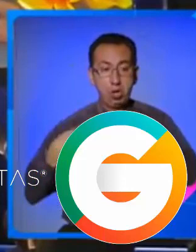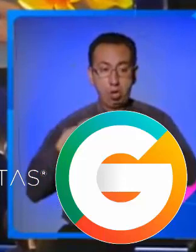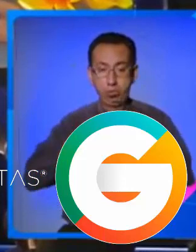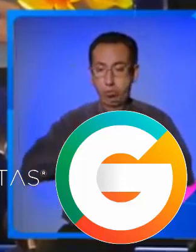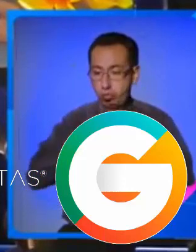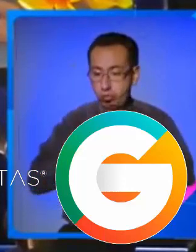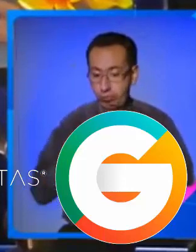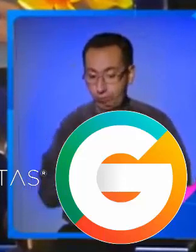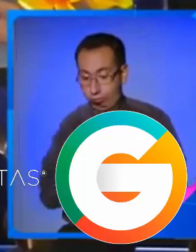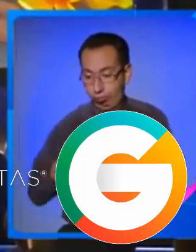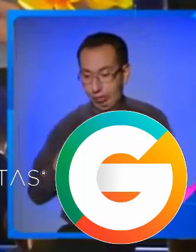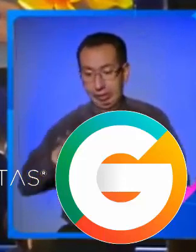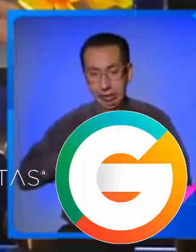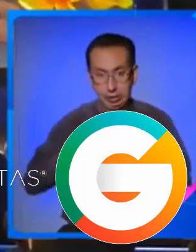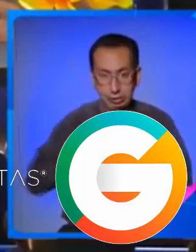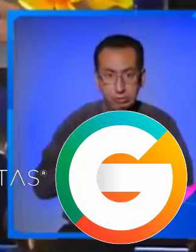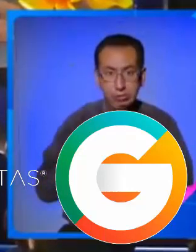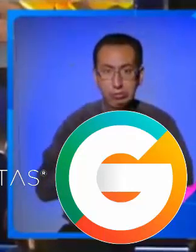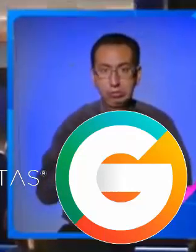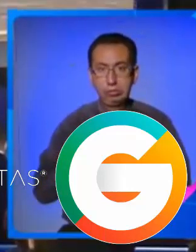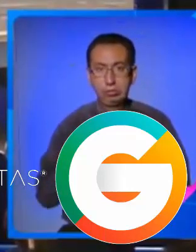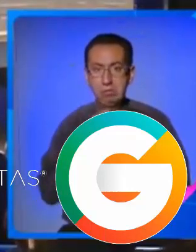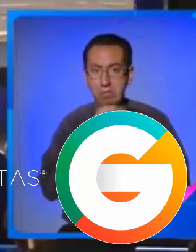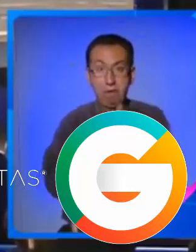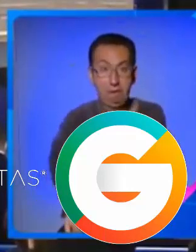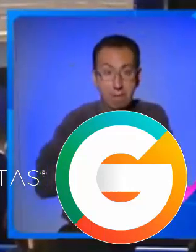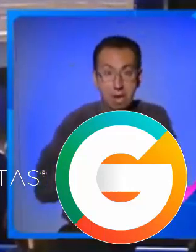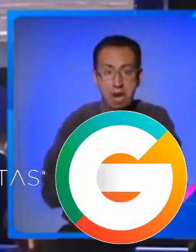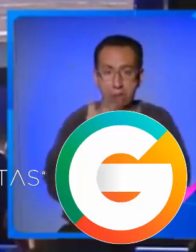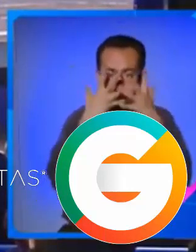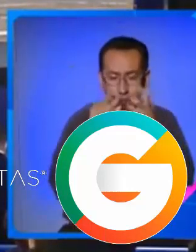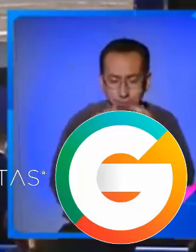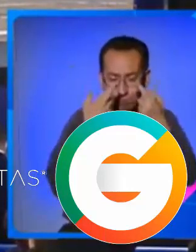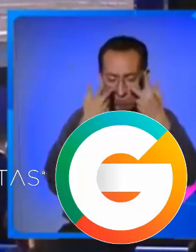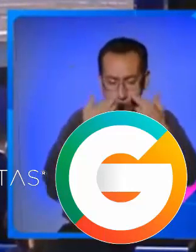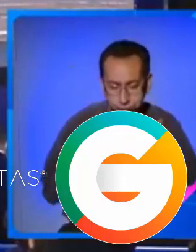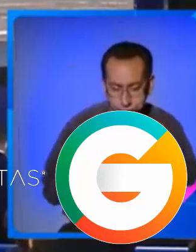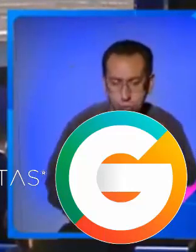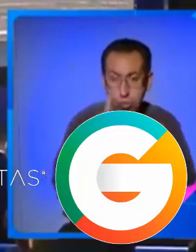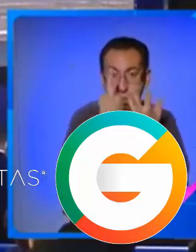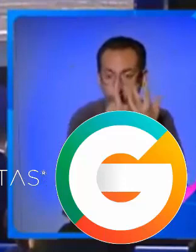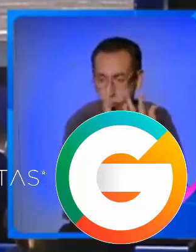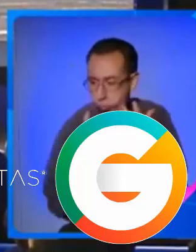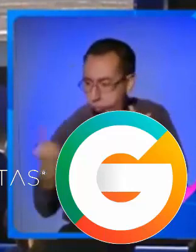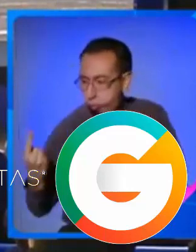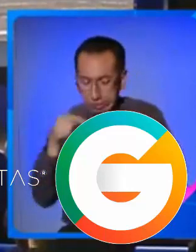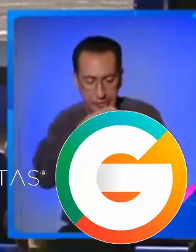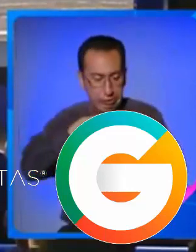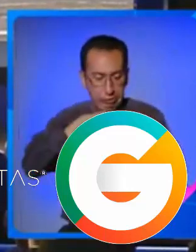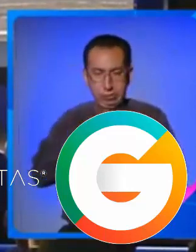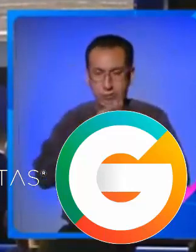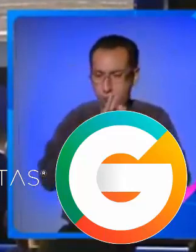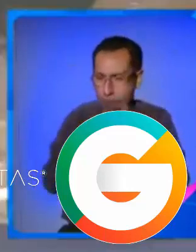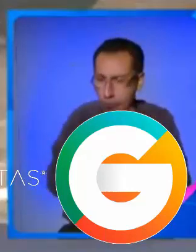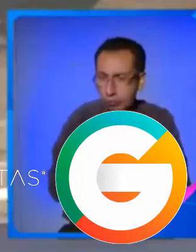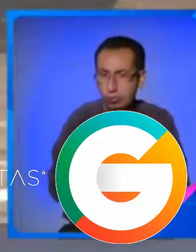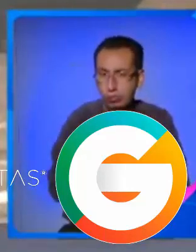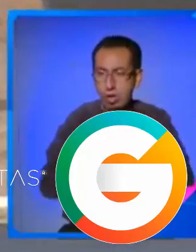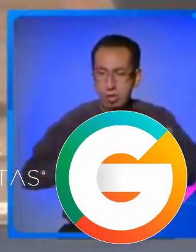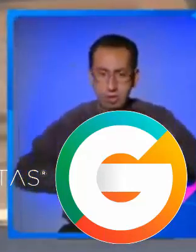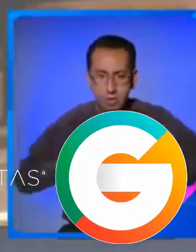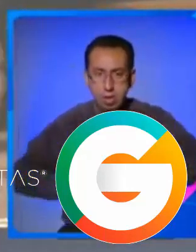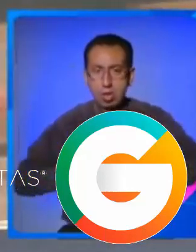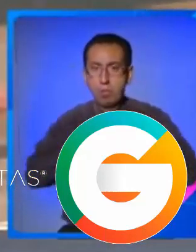Personas. Hemos acompañado a colectivos de familiares de personas desaparecidas y también realizado acciones